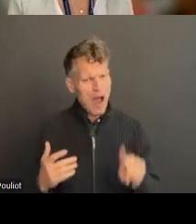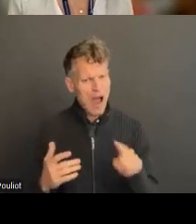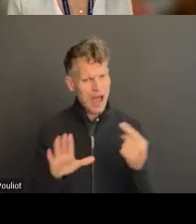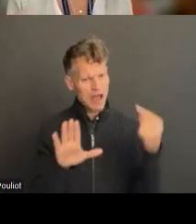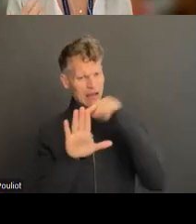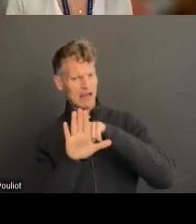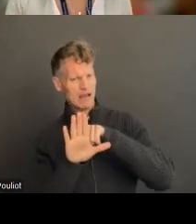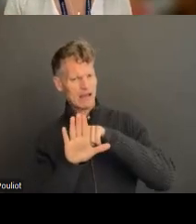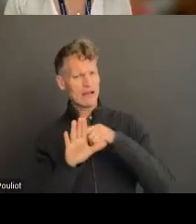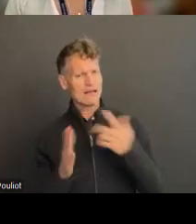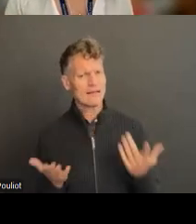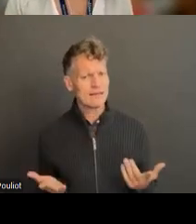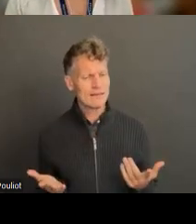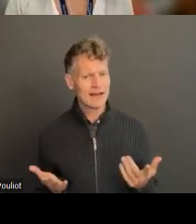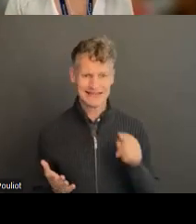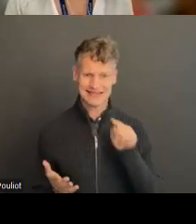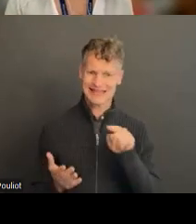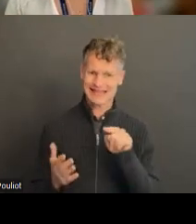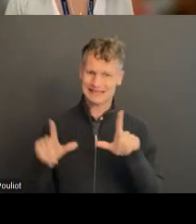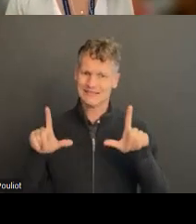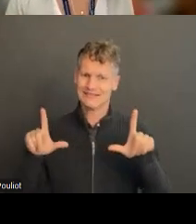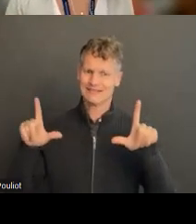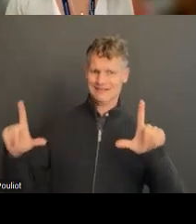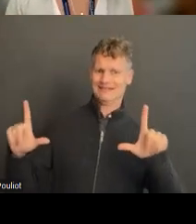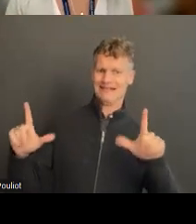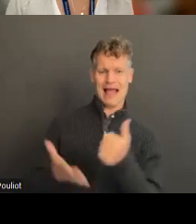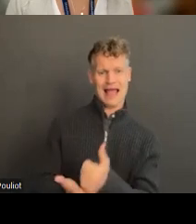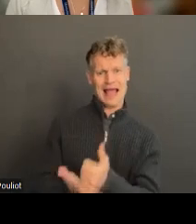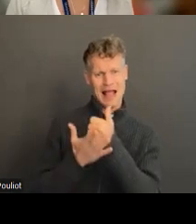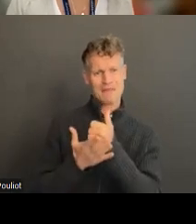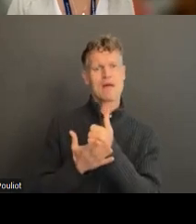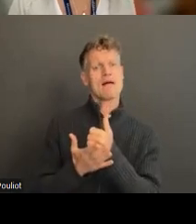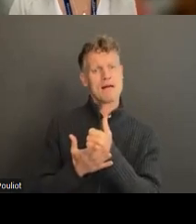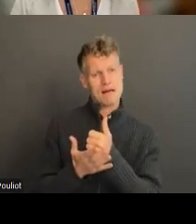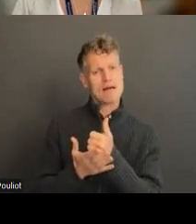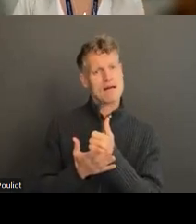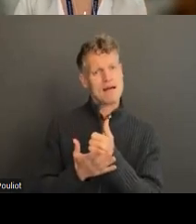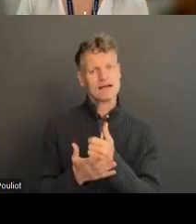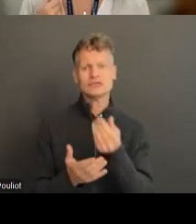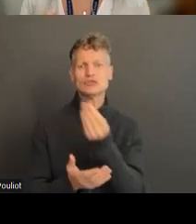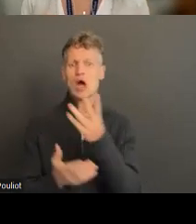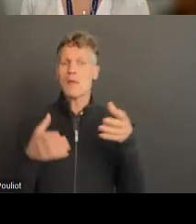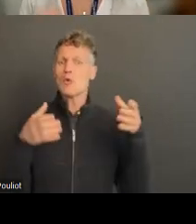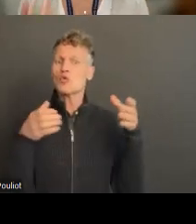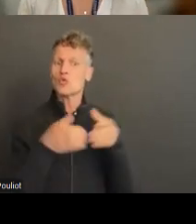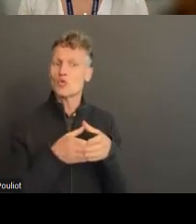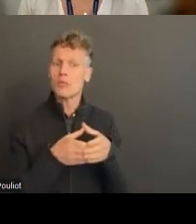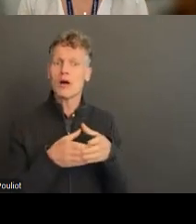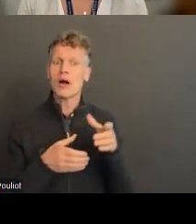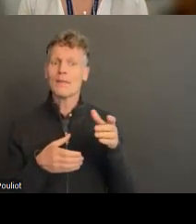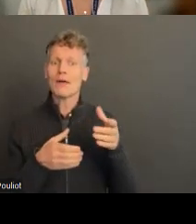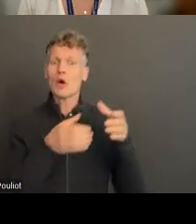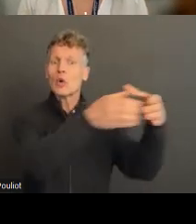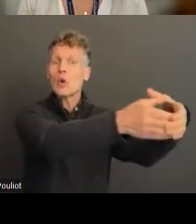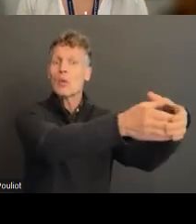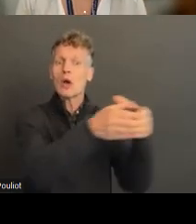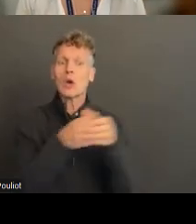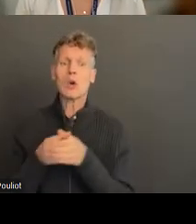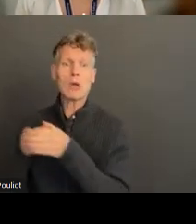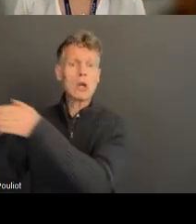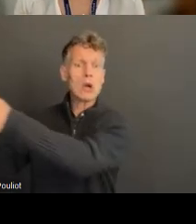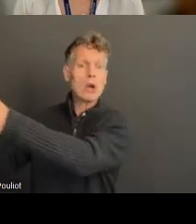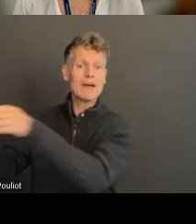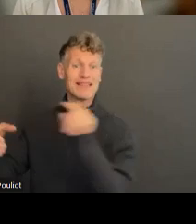estas subpoblaciones que no son alcanzadas por el programa. Y en este sentido, el rediseño de los programas va a ofrecer esta oportunidad para analizar,